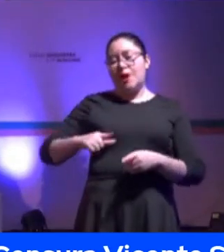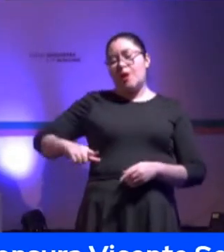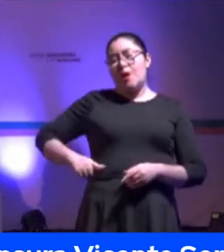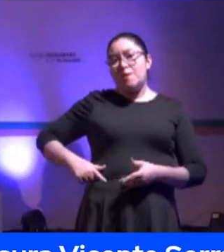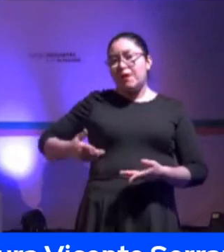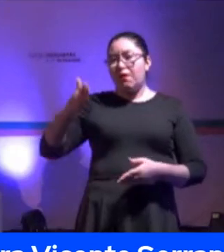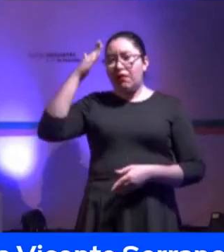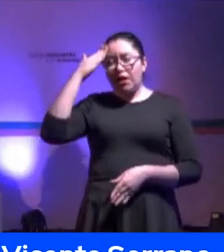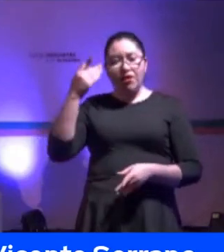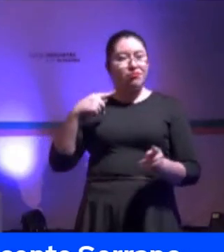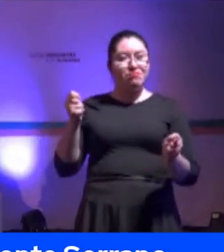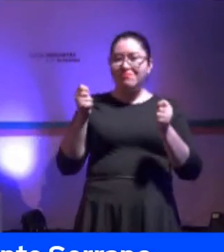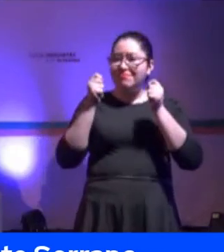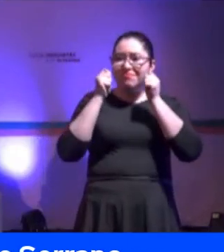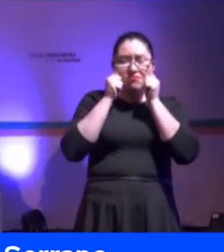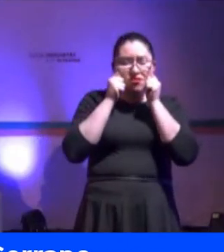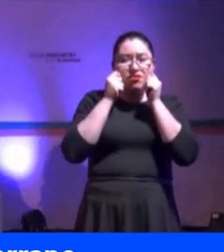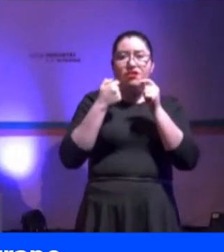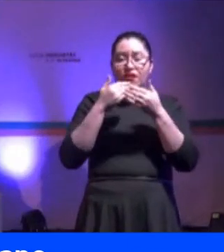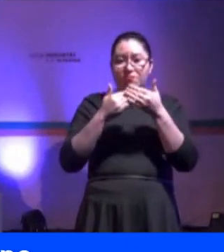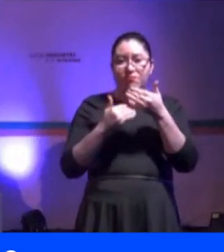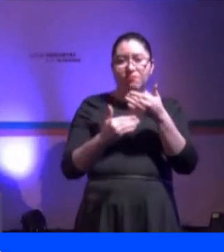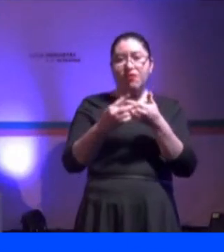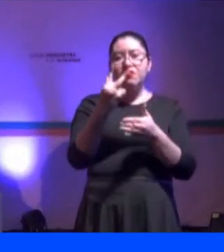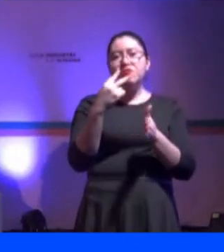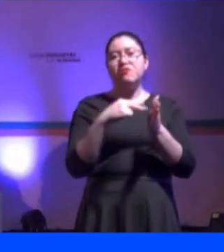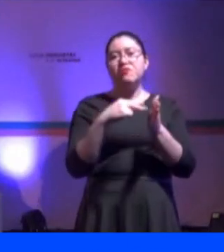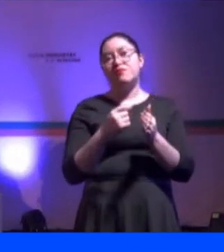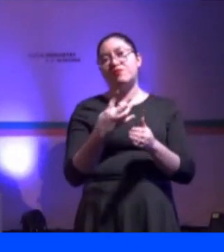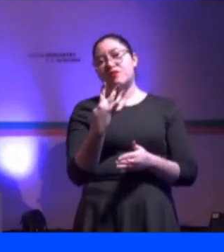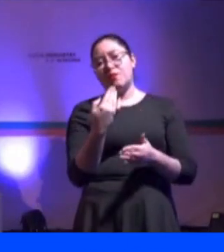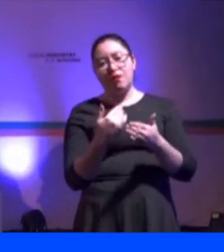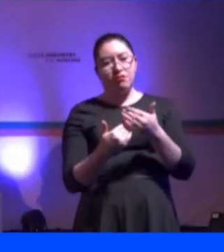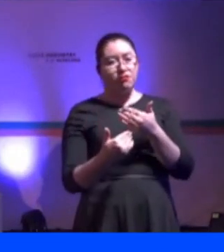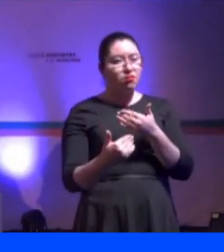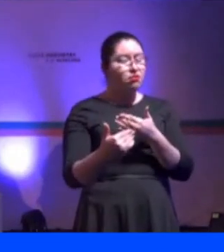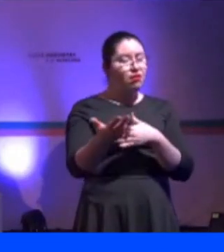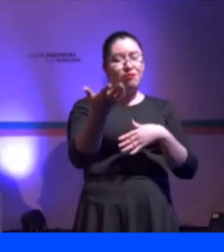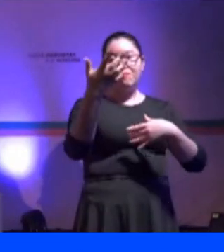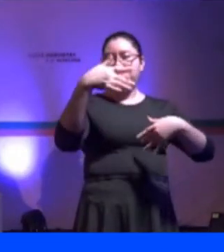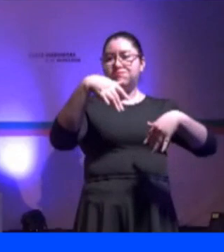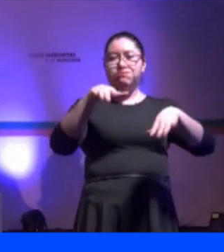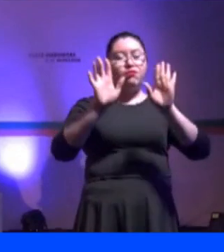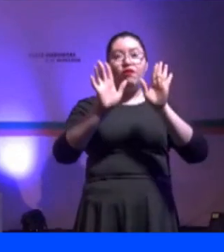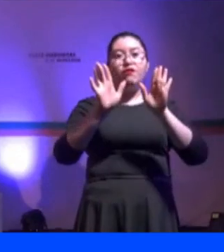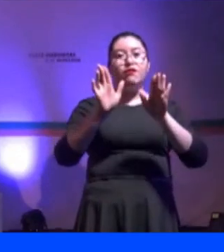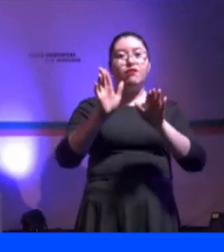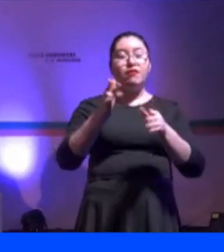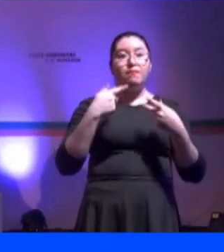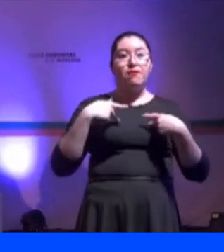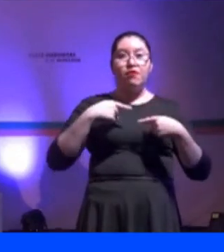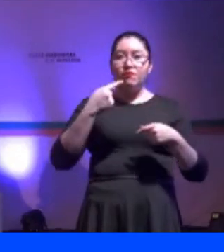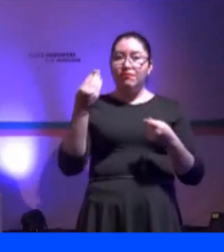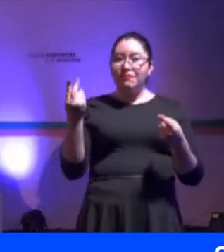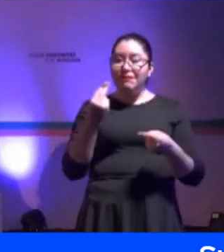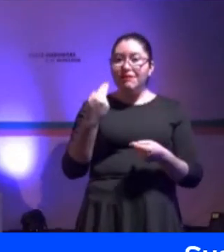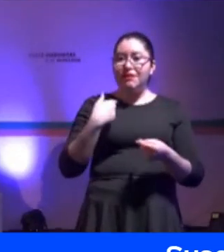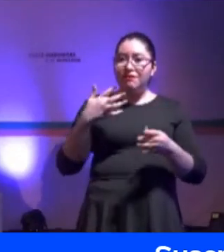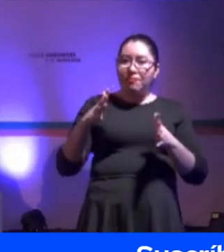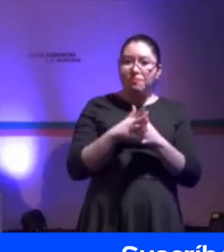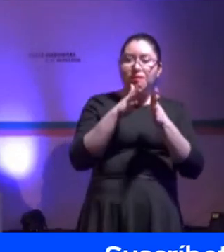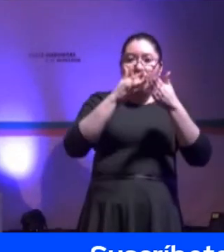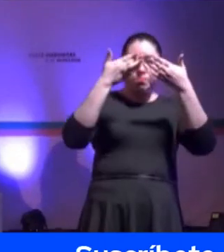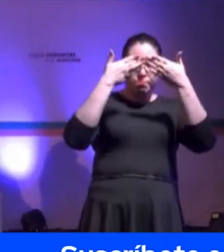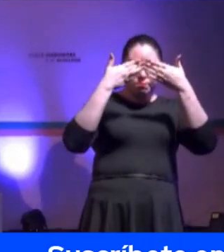sea, de donde venga, rumbo al 2024, rumbo al que venga, la gente tiene que abrir cada vez más los